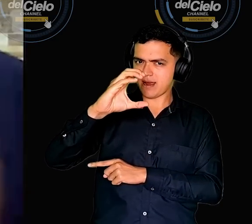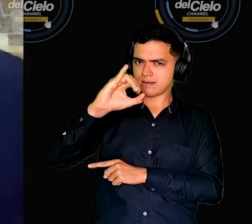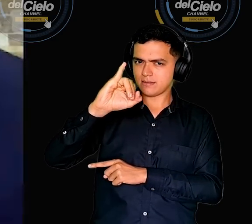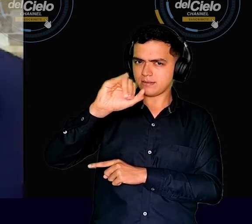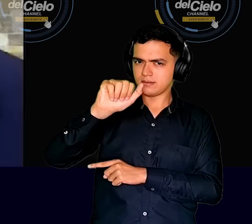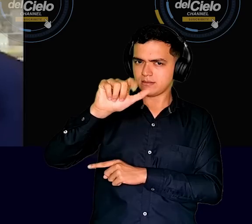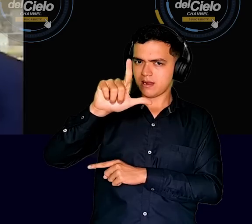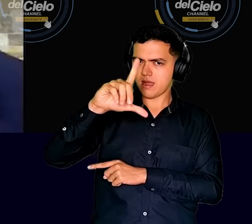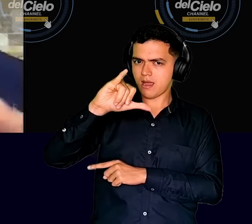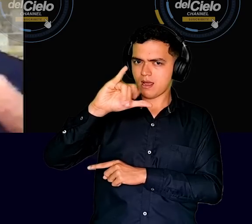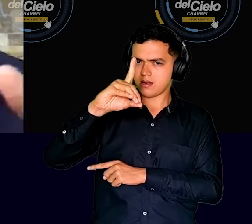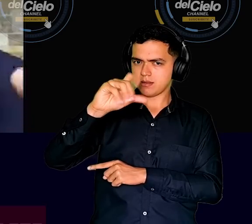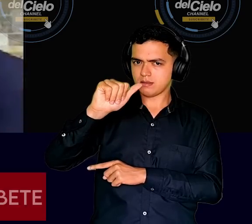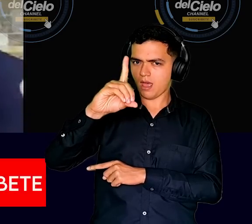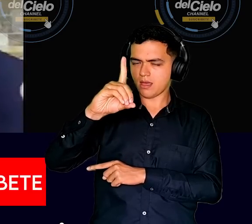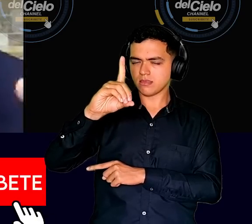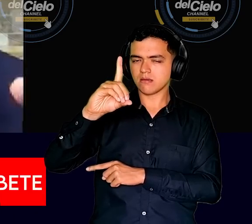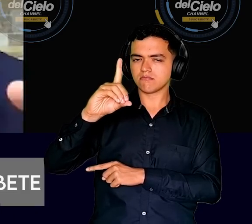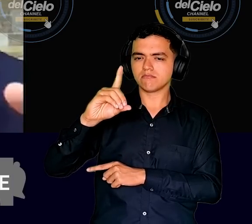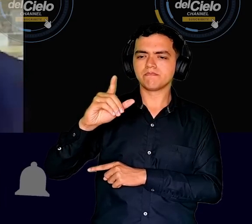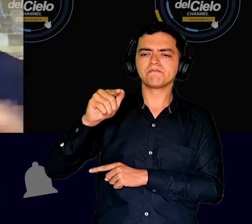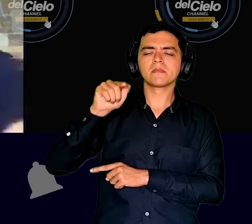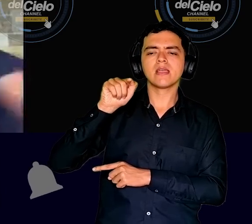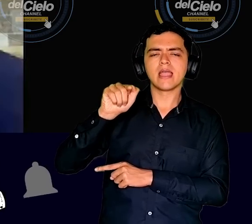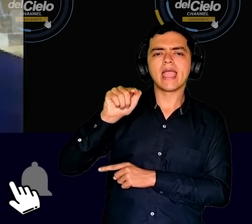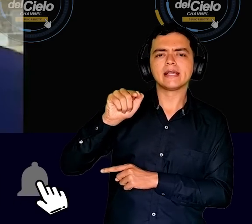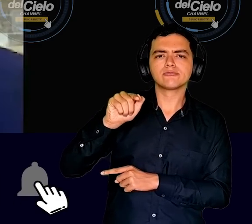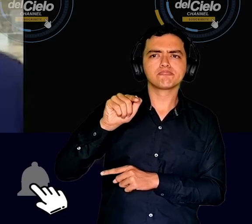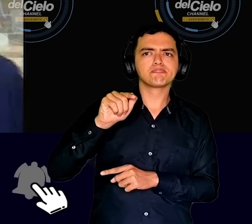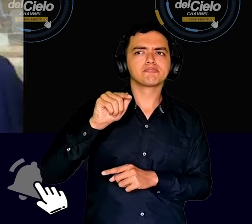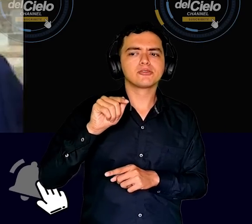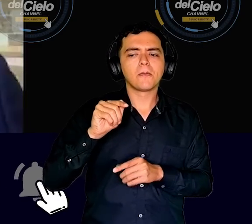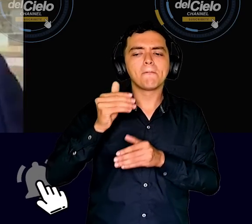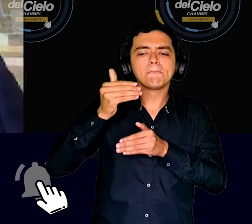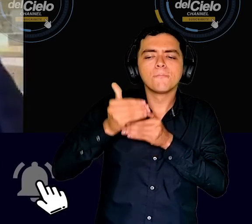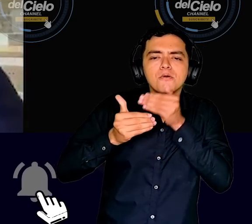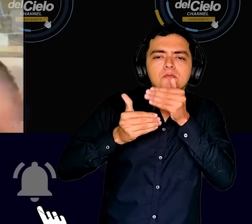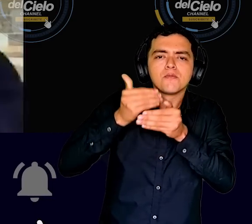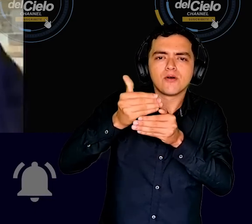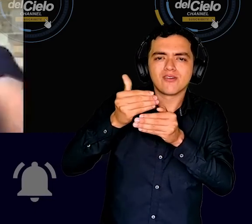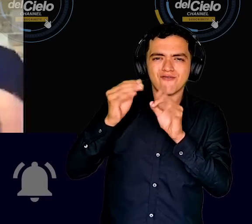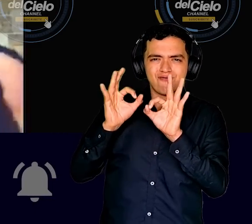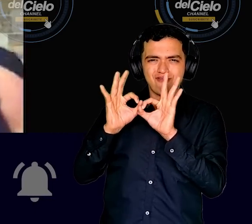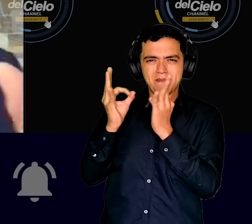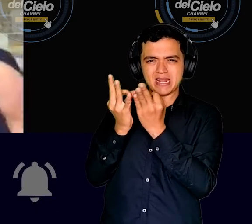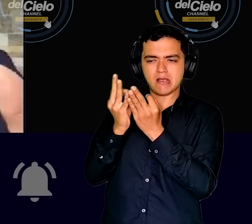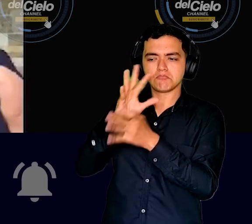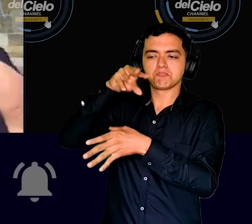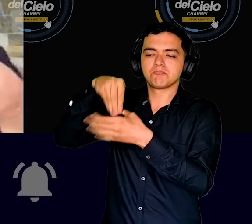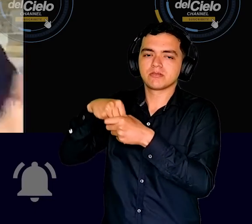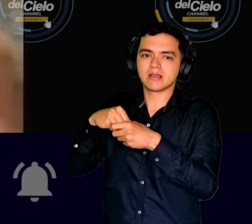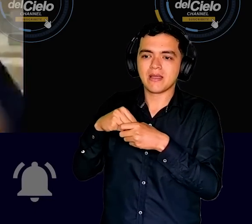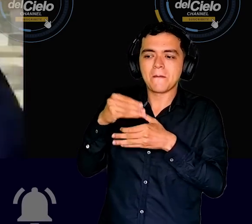tener una meta común, es que todos vayamos en la misma dirección, que hagamos que